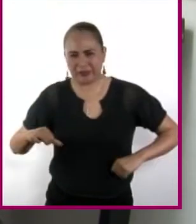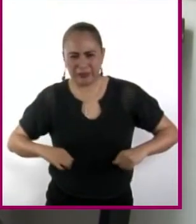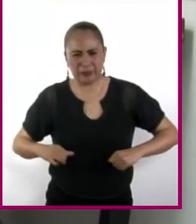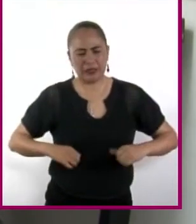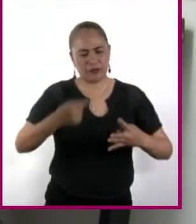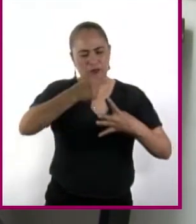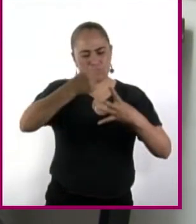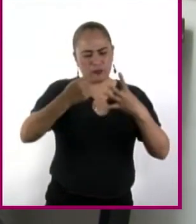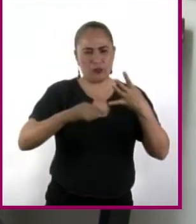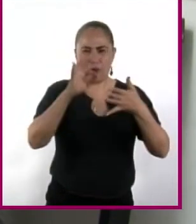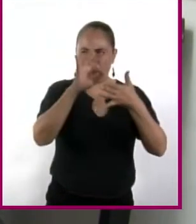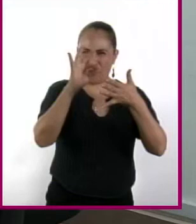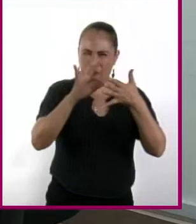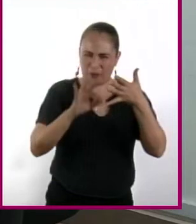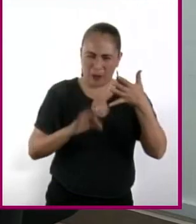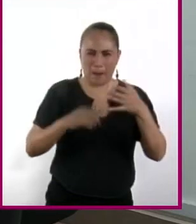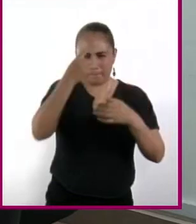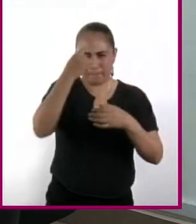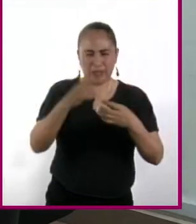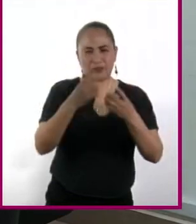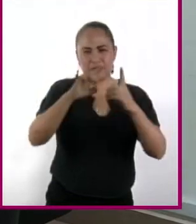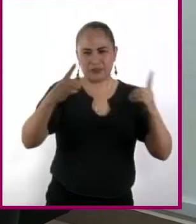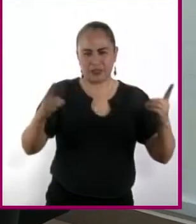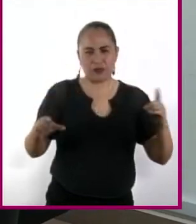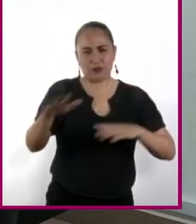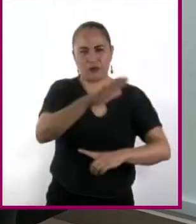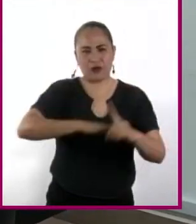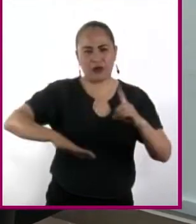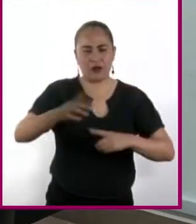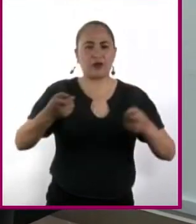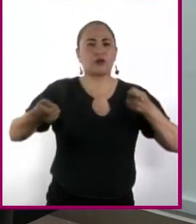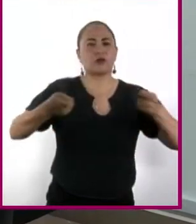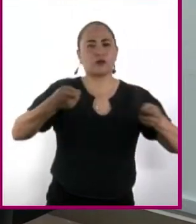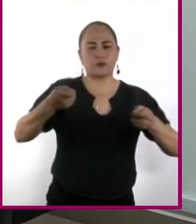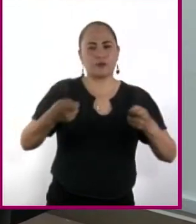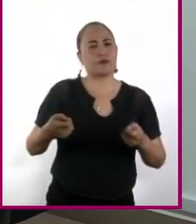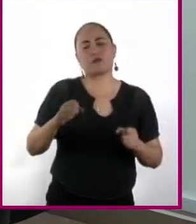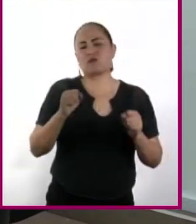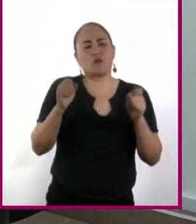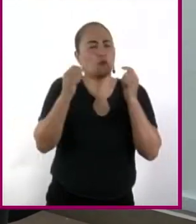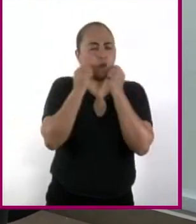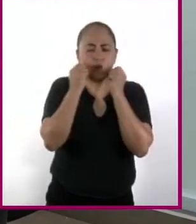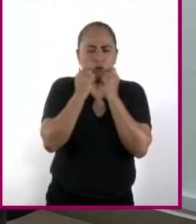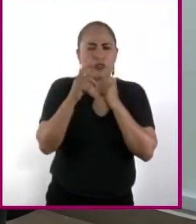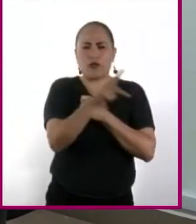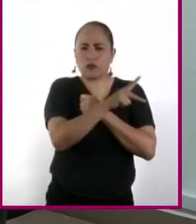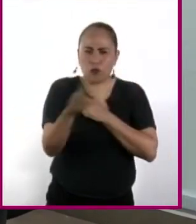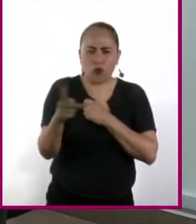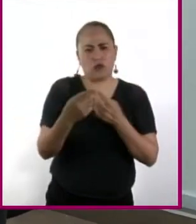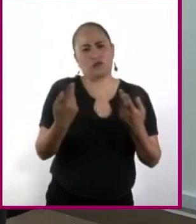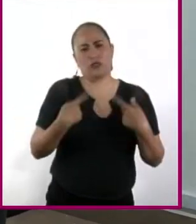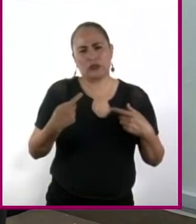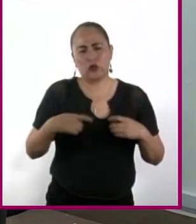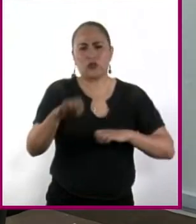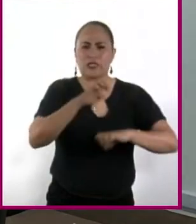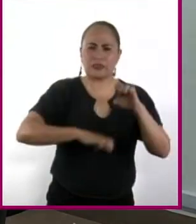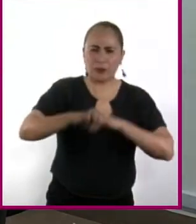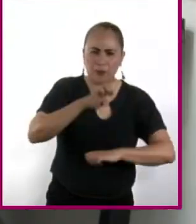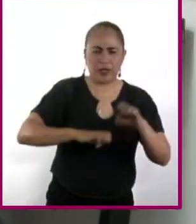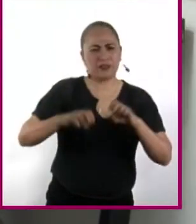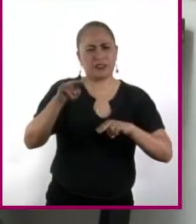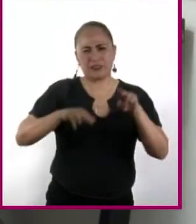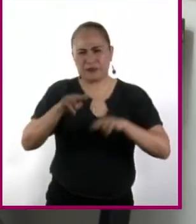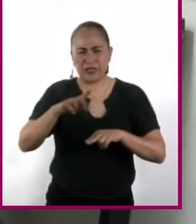los Objetivos para el Desarrollo Sostenible, ya sea como ciudadanas o ciudadanos civiles, empresas o gobiernos en sus diferentes niveles.